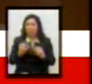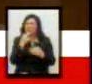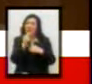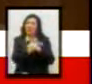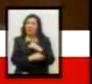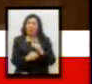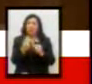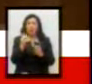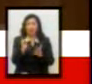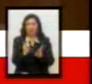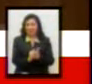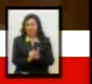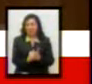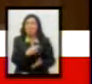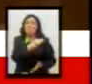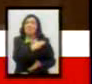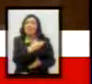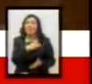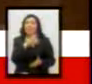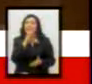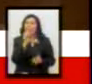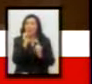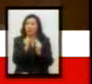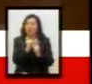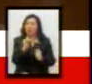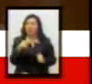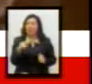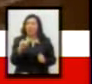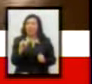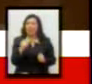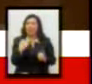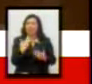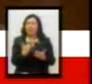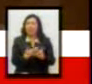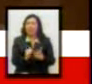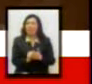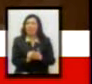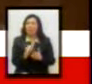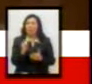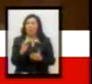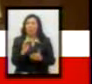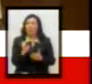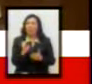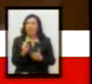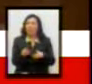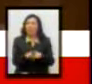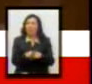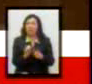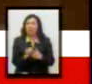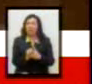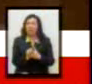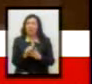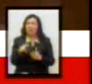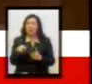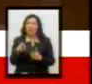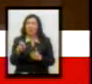nacional. Por lo tanto, desde el Ministerio de la Mujer con el INEI hemos empezado, y gracias también a UNIFEM y también al PNUD,